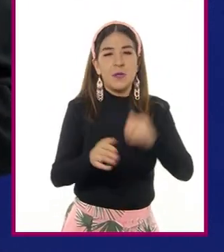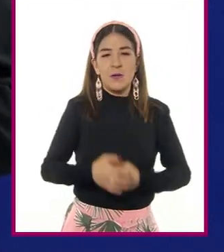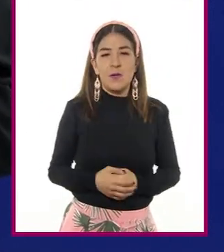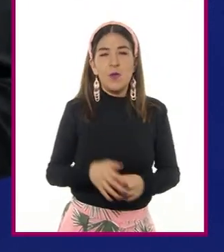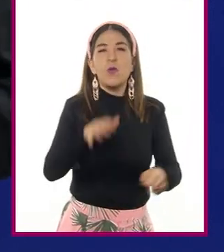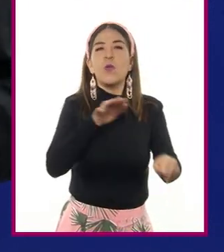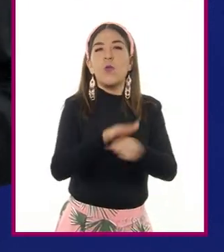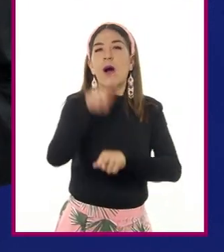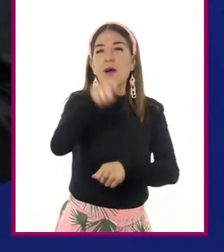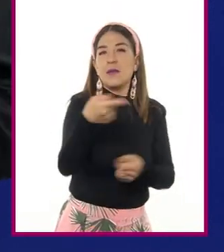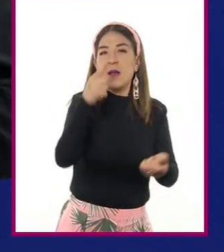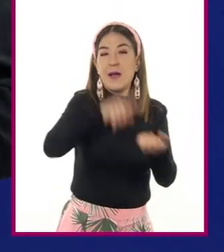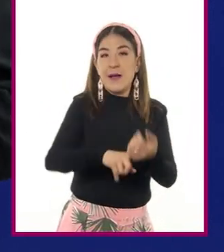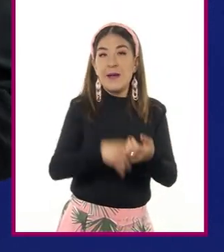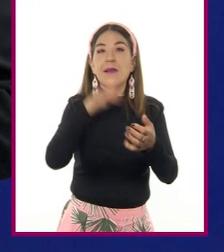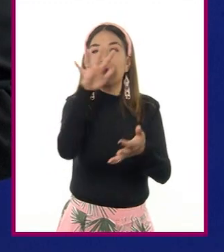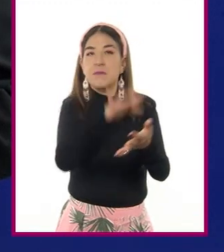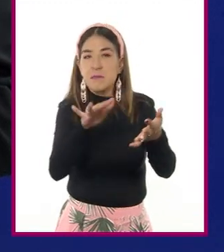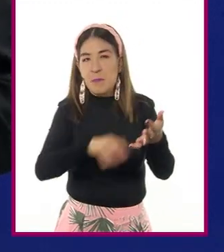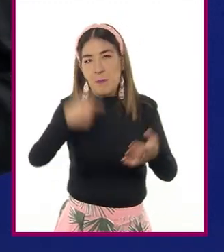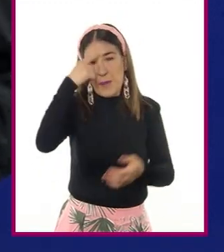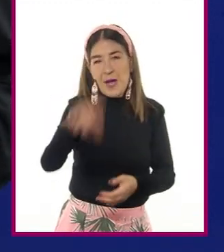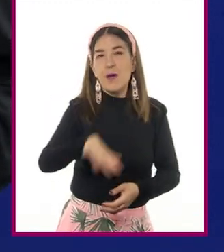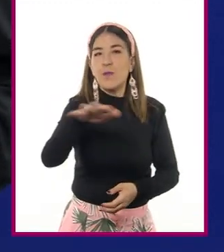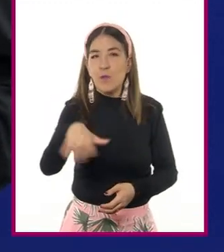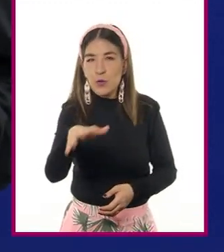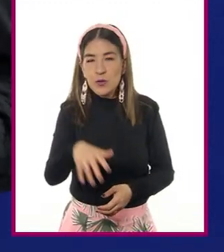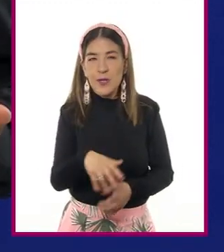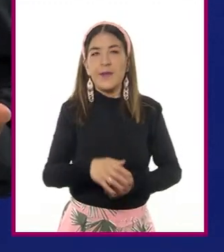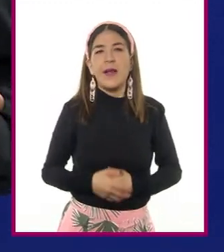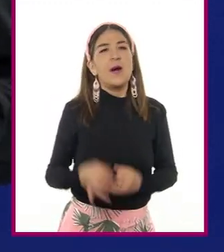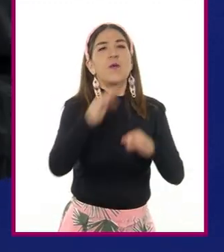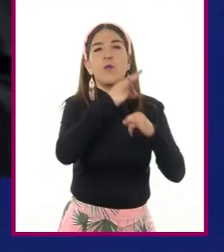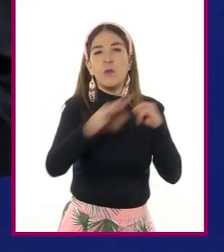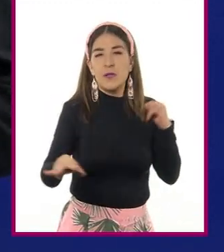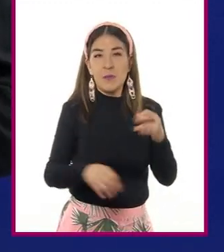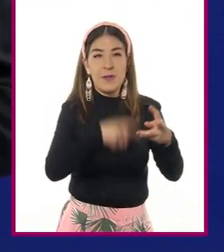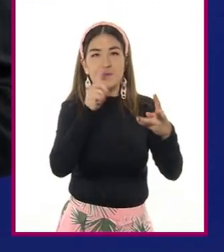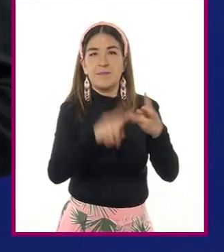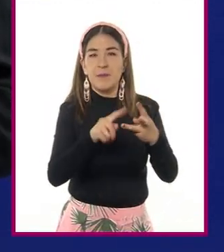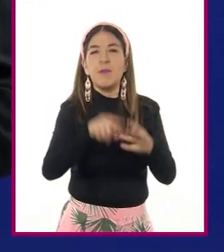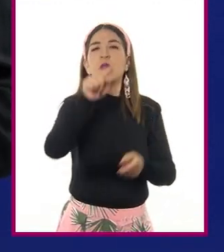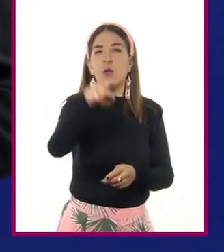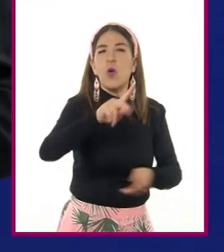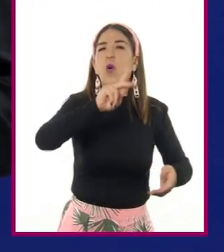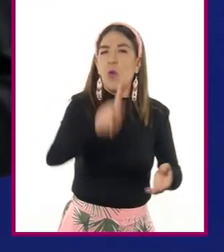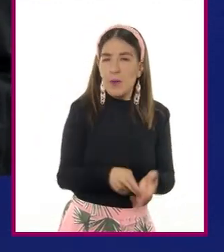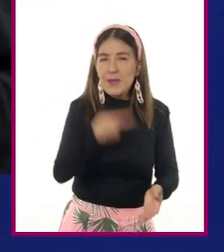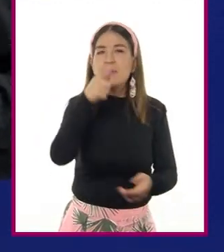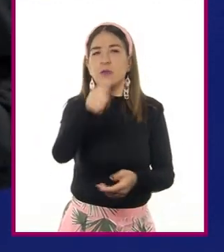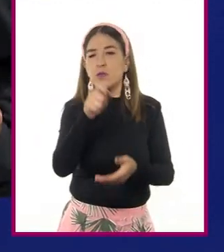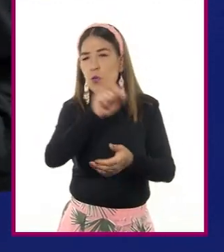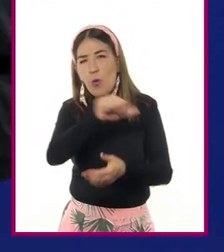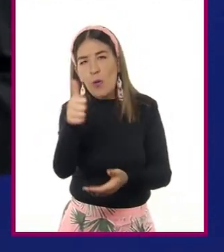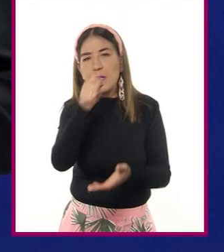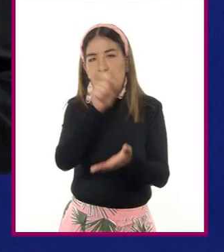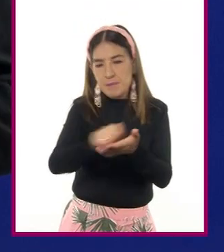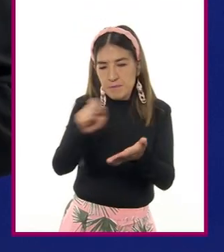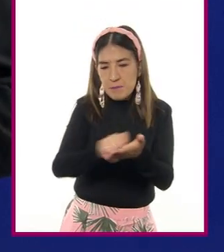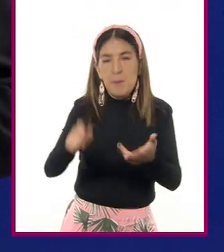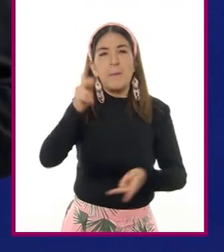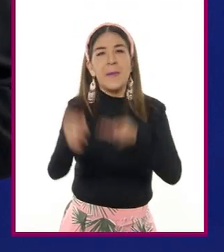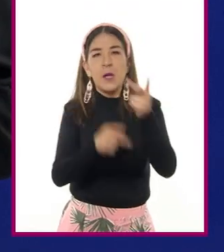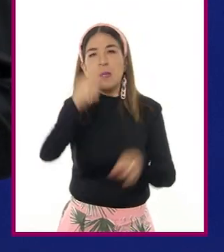aquellas con las que vamos a comenzar la búsqueda. Y por último, el 3, elaborar otras preguntas que nos sirvan